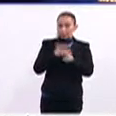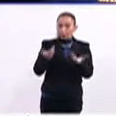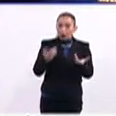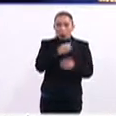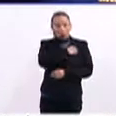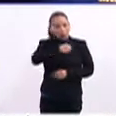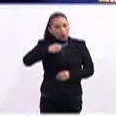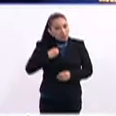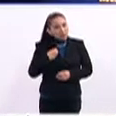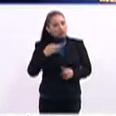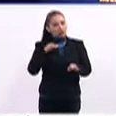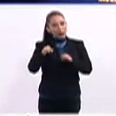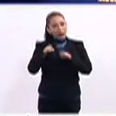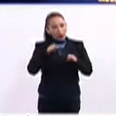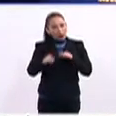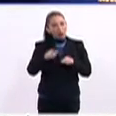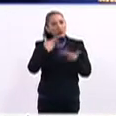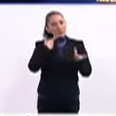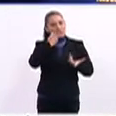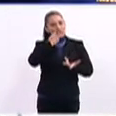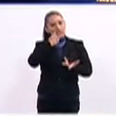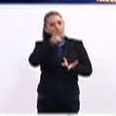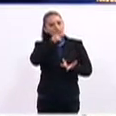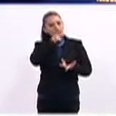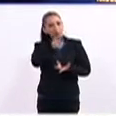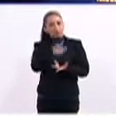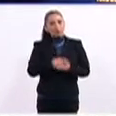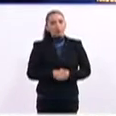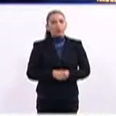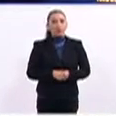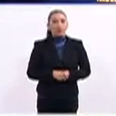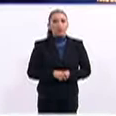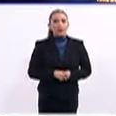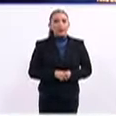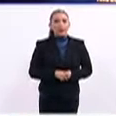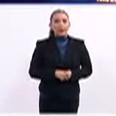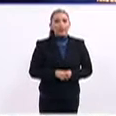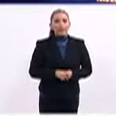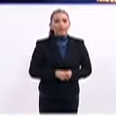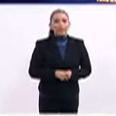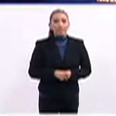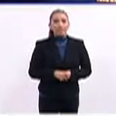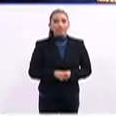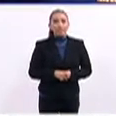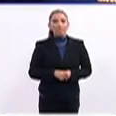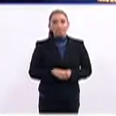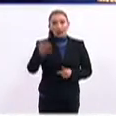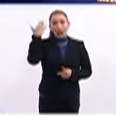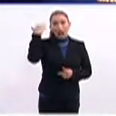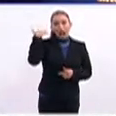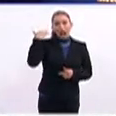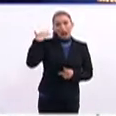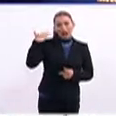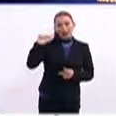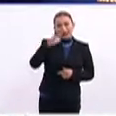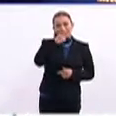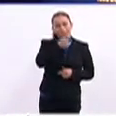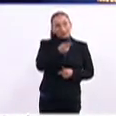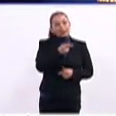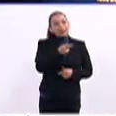el compromiso con el trabajo y con la palabra. En unos tiempos en que puedes